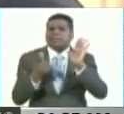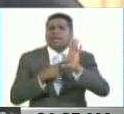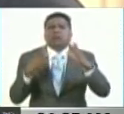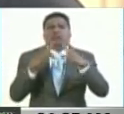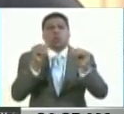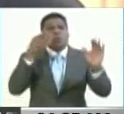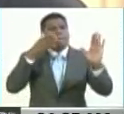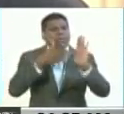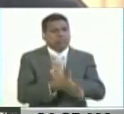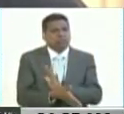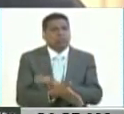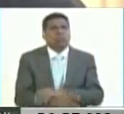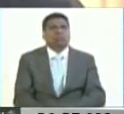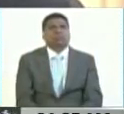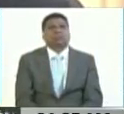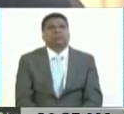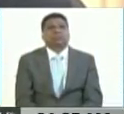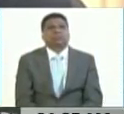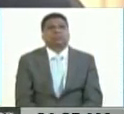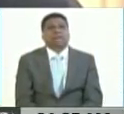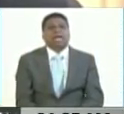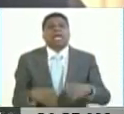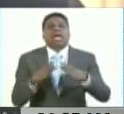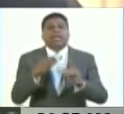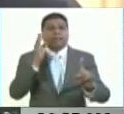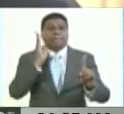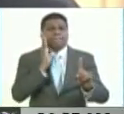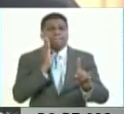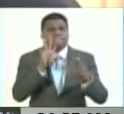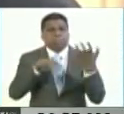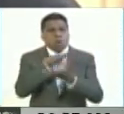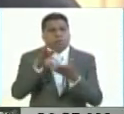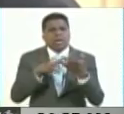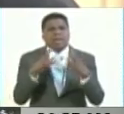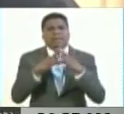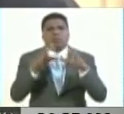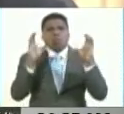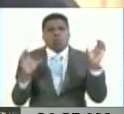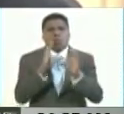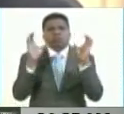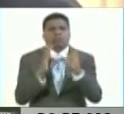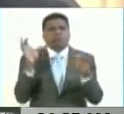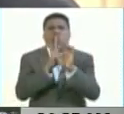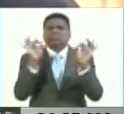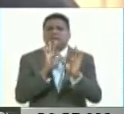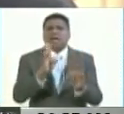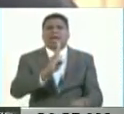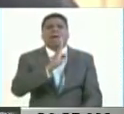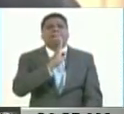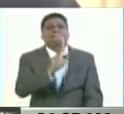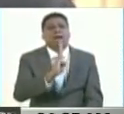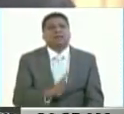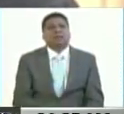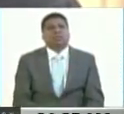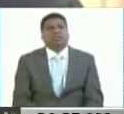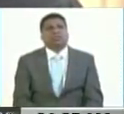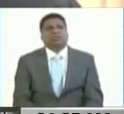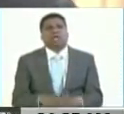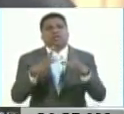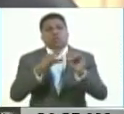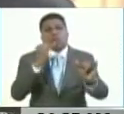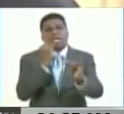sucediendo. Sin embargo, este ataque informático, te repito, no tiene nada que ver con la red bancaria. Una cosa es la red bancaria y otra cosa es la